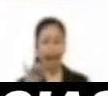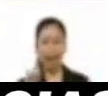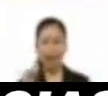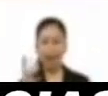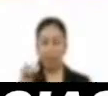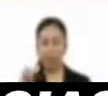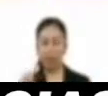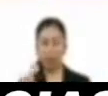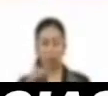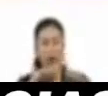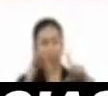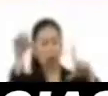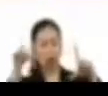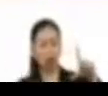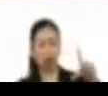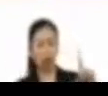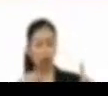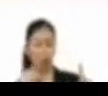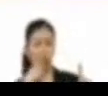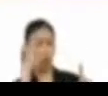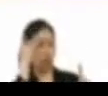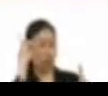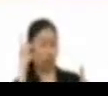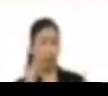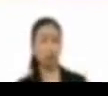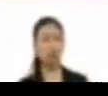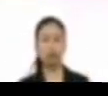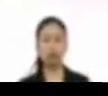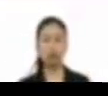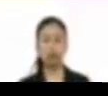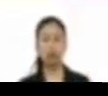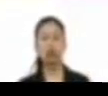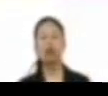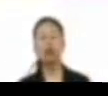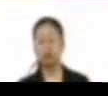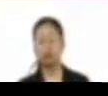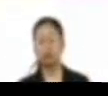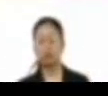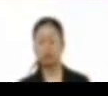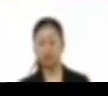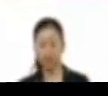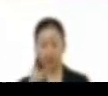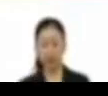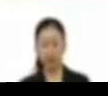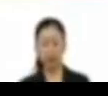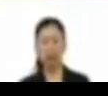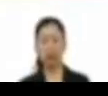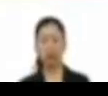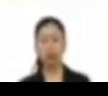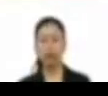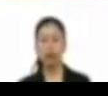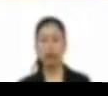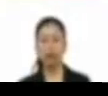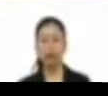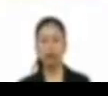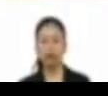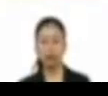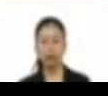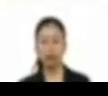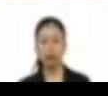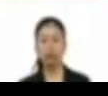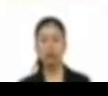mexicanos, denunciar la traición a la patria, también hay que celebrar que se acaba de enviar